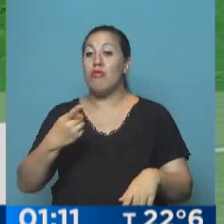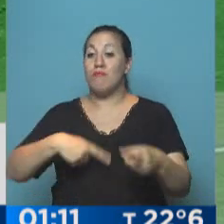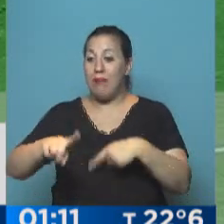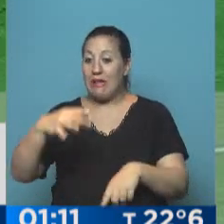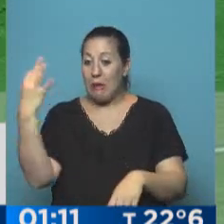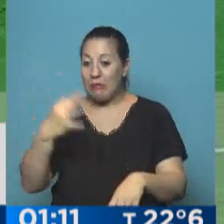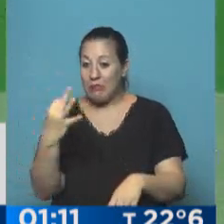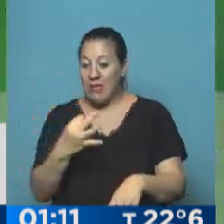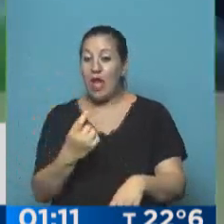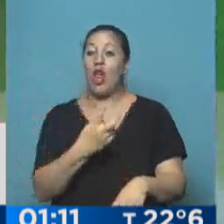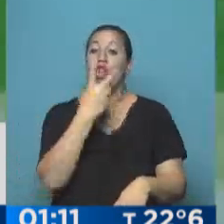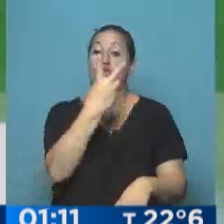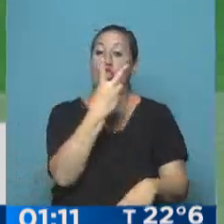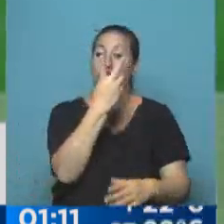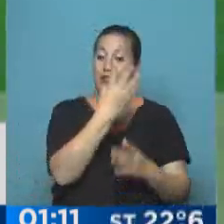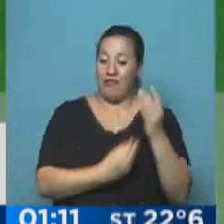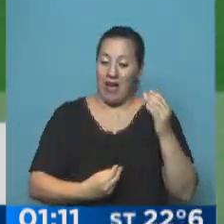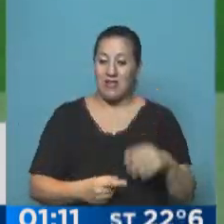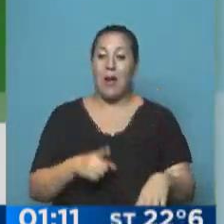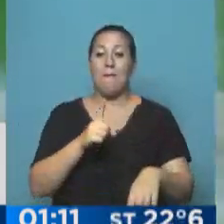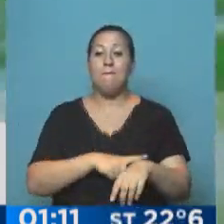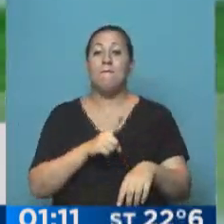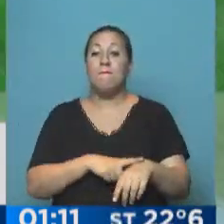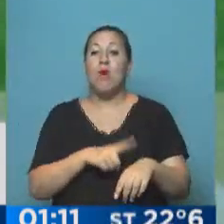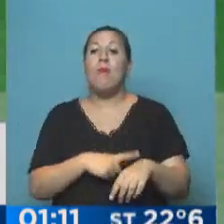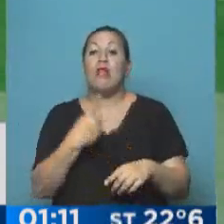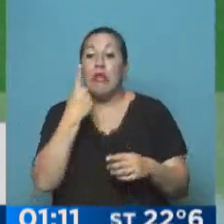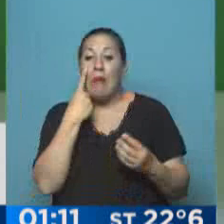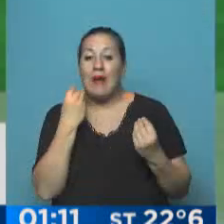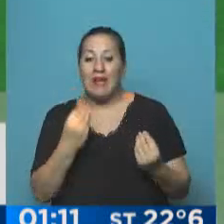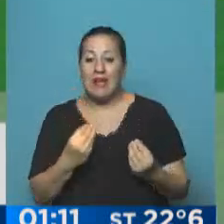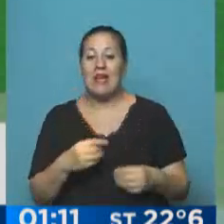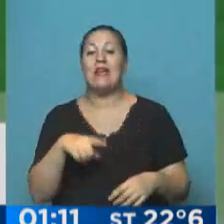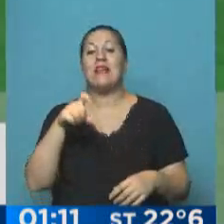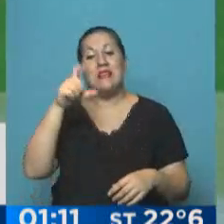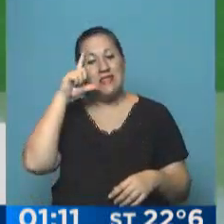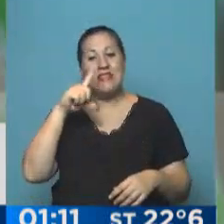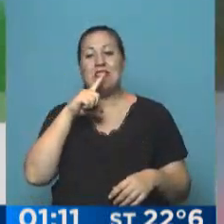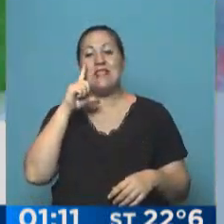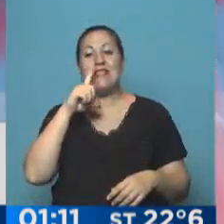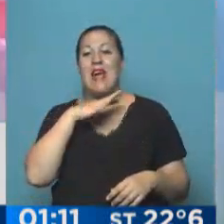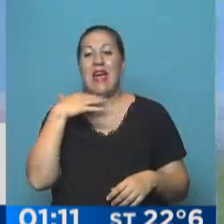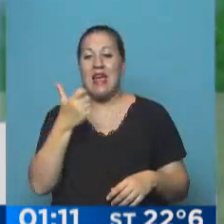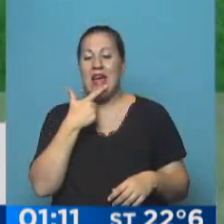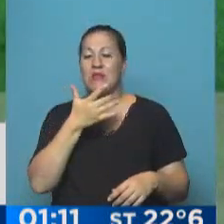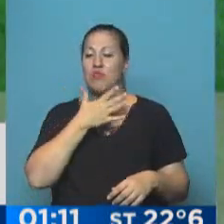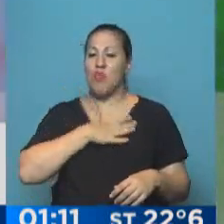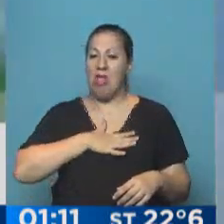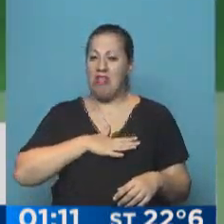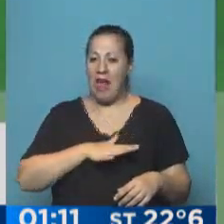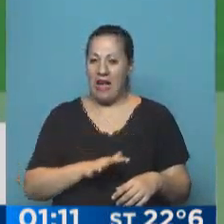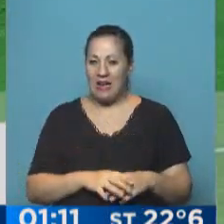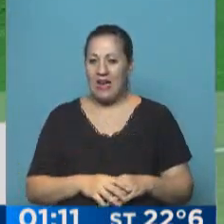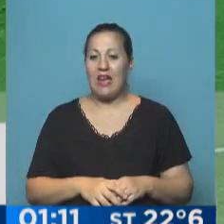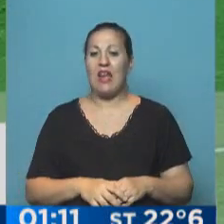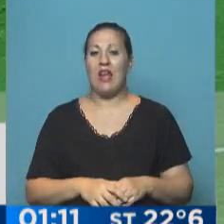dos penales pateados, 2 cerrados. Momento de la gran definición de la noche. Seijas, con muchísima tranquilidad, definía de esa manera.